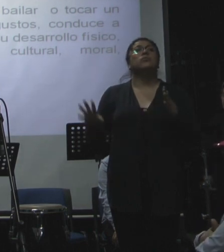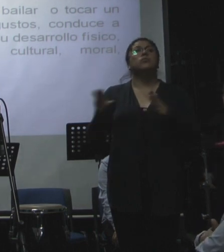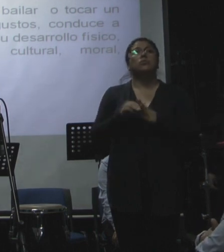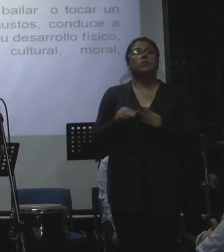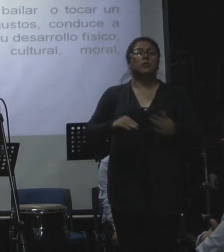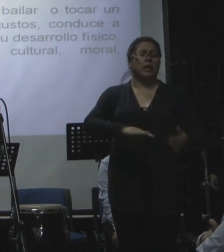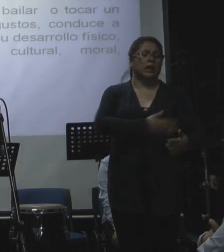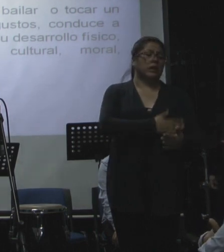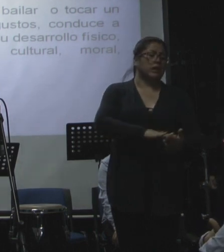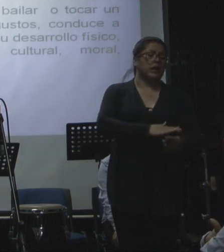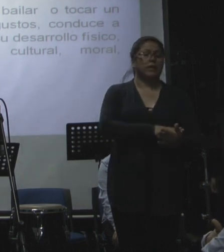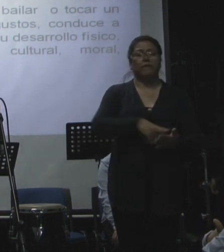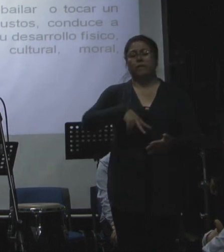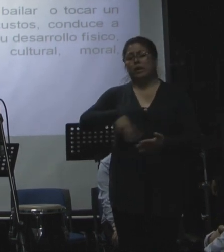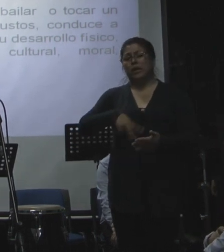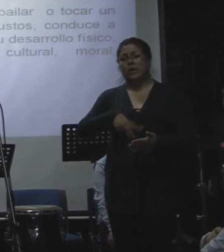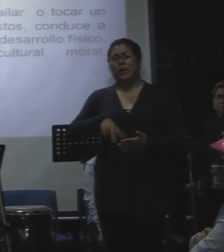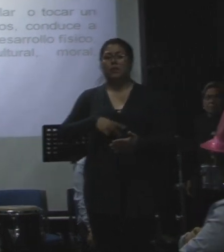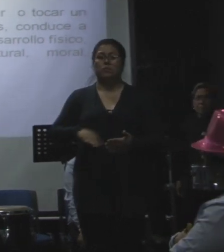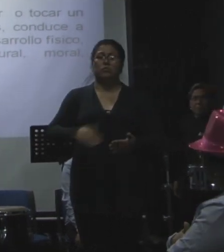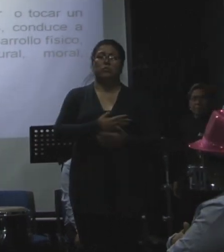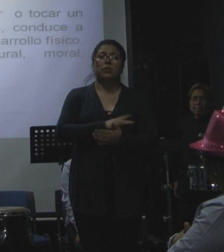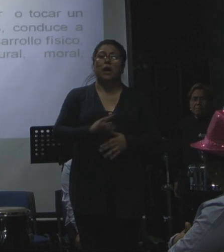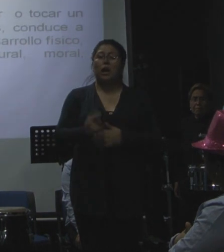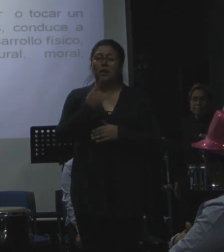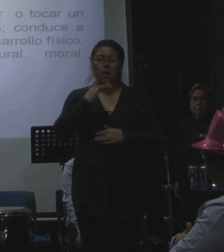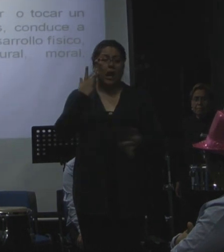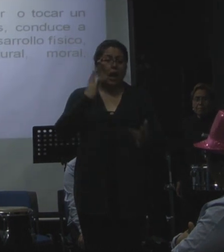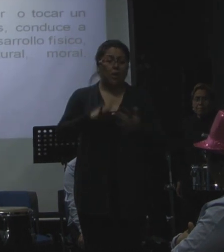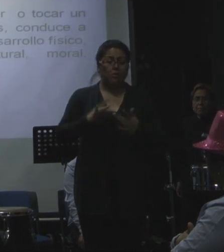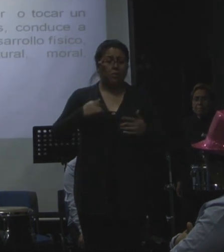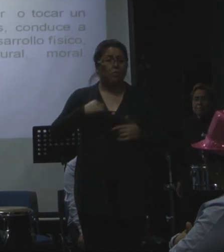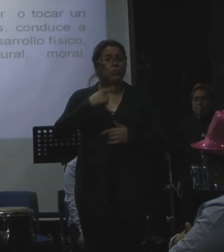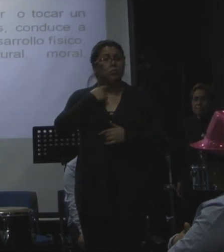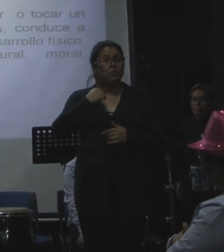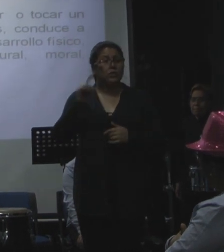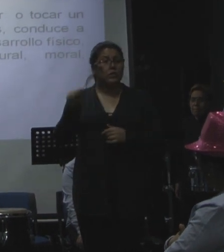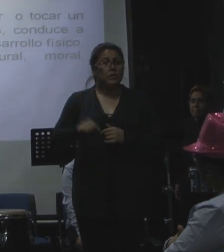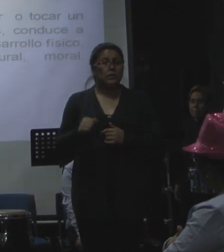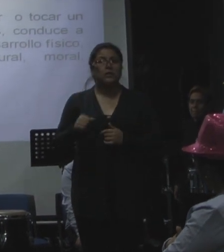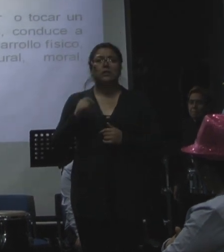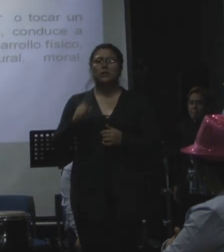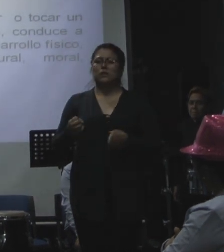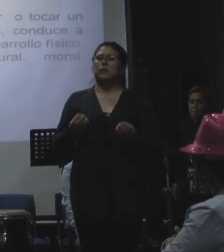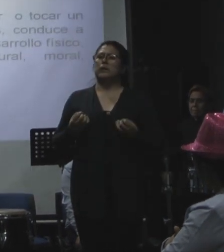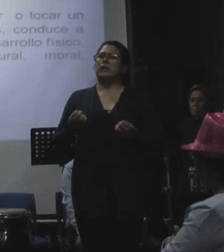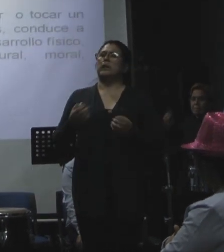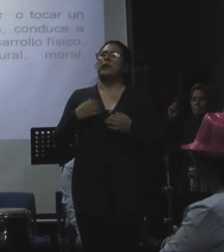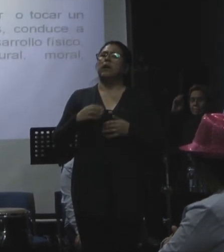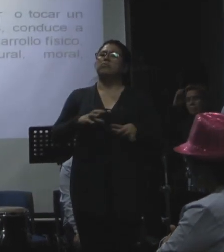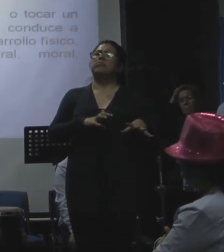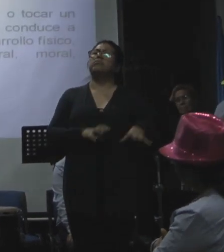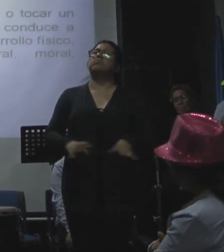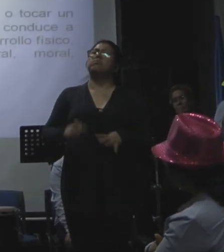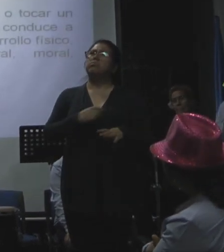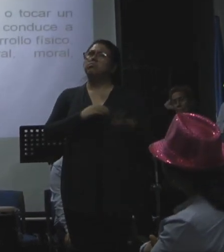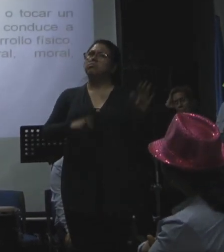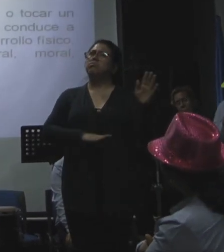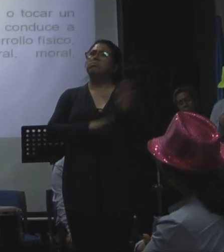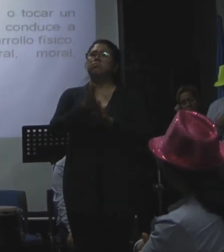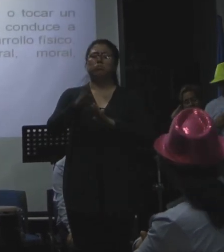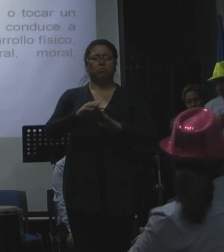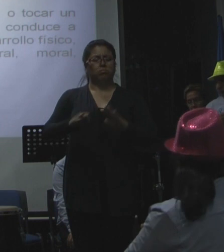cantar, bailar o tocar un instrumento musical afín a nuestros gustos, conduce acciones para promover el